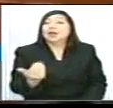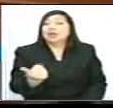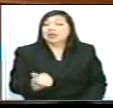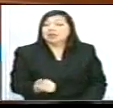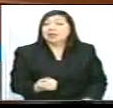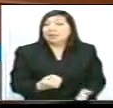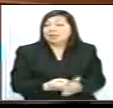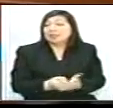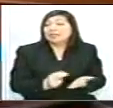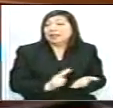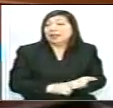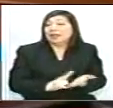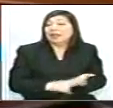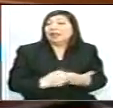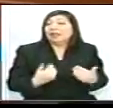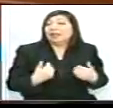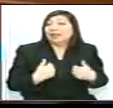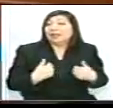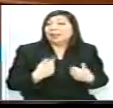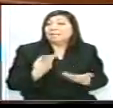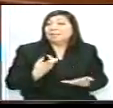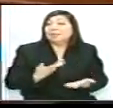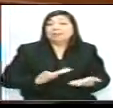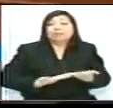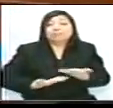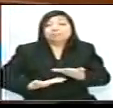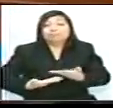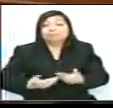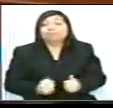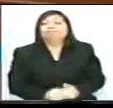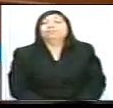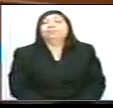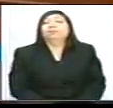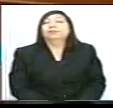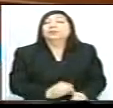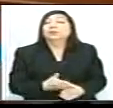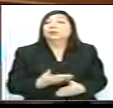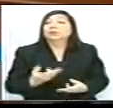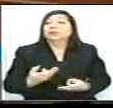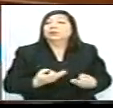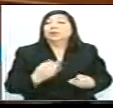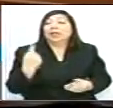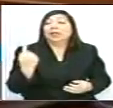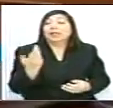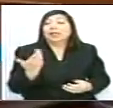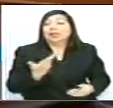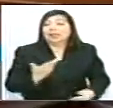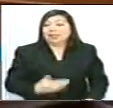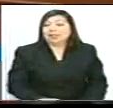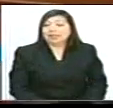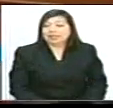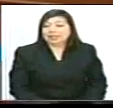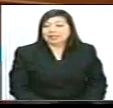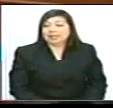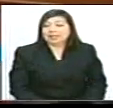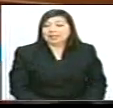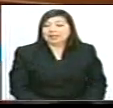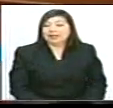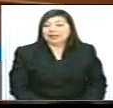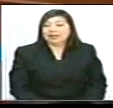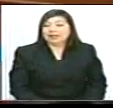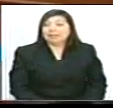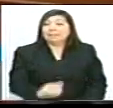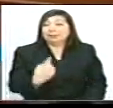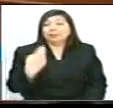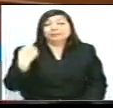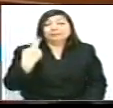cobrar tributos y tener la capacidad de redistribuirlos a través del presupuesto general de la República, Presidenta. Por